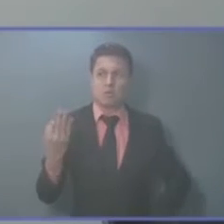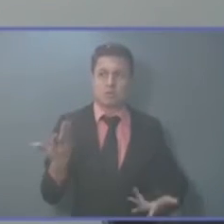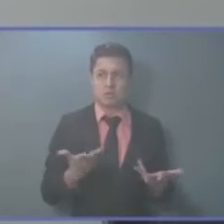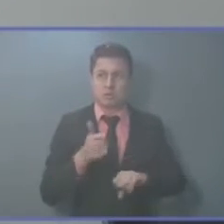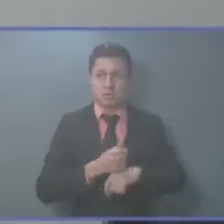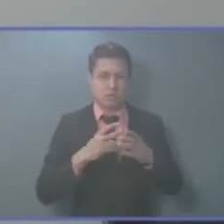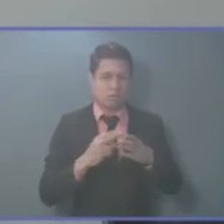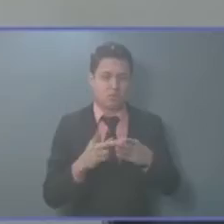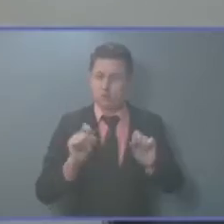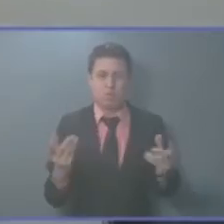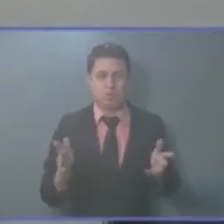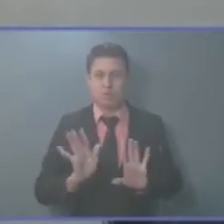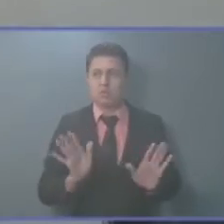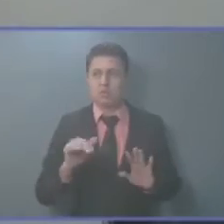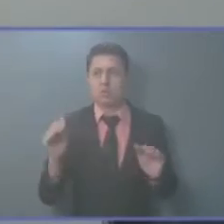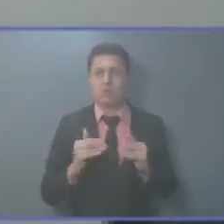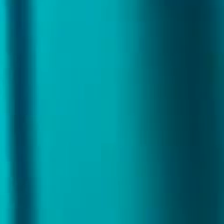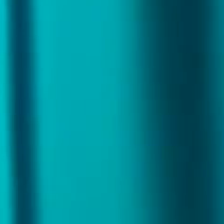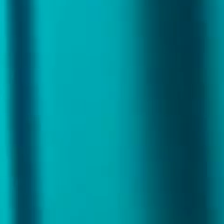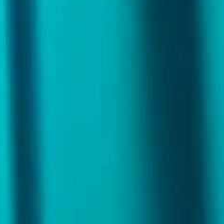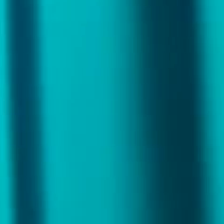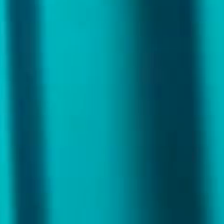comité. Si no, no se puede hacer nada porque también extendemos.